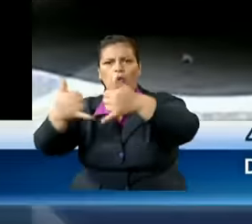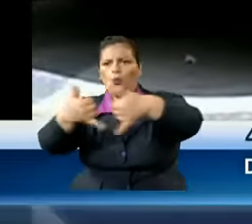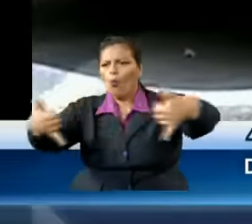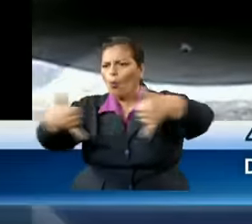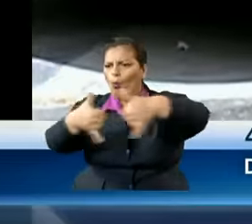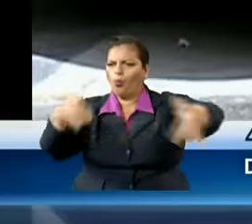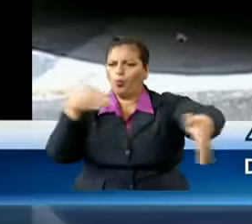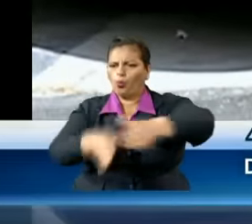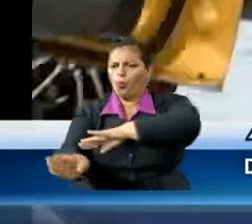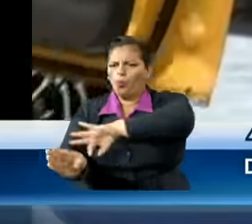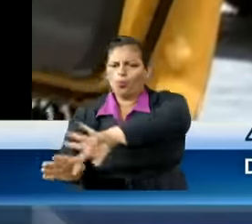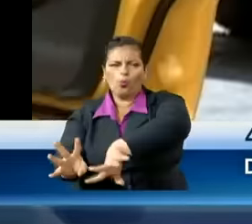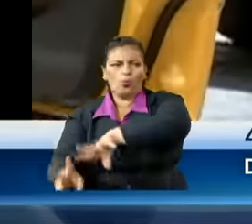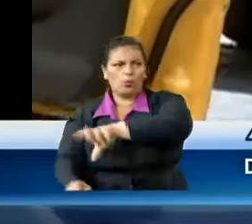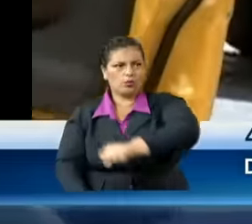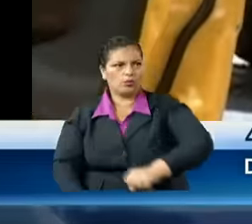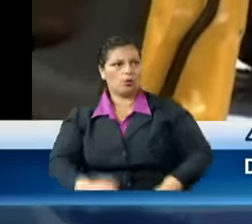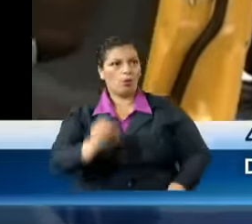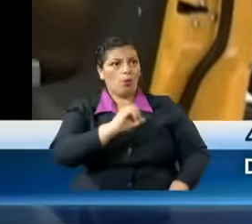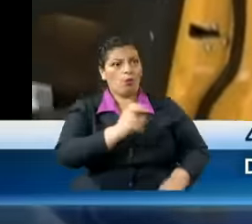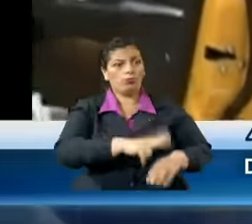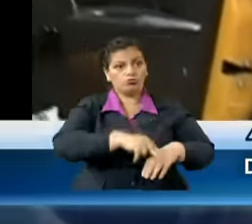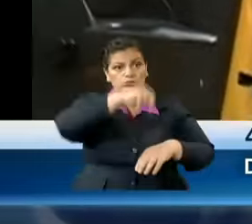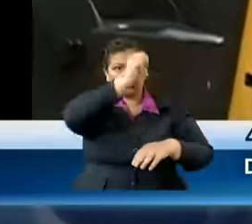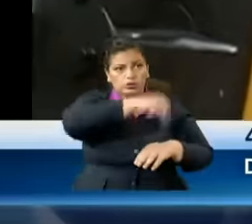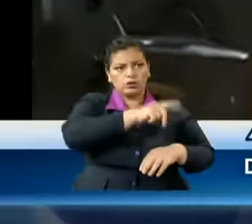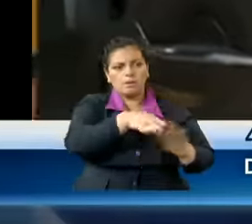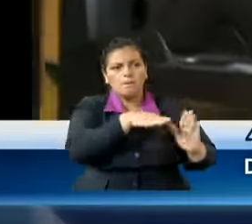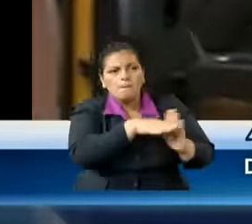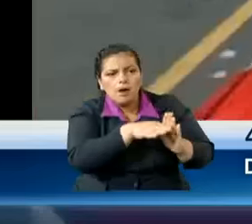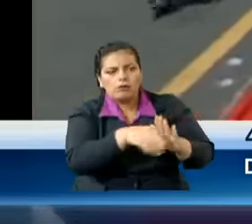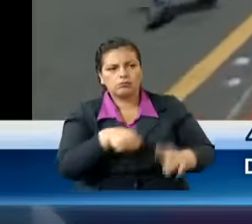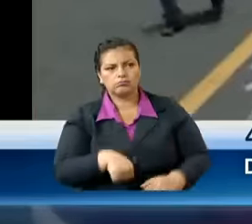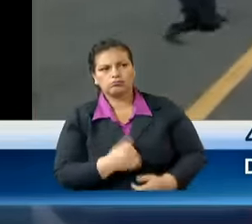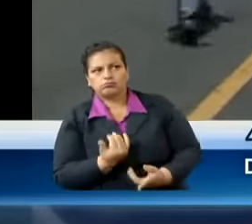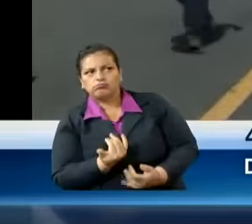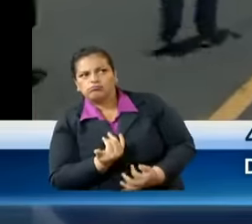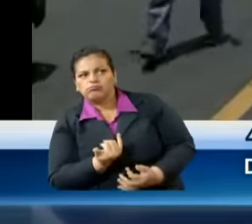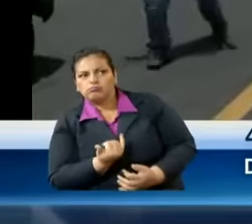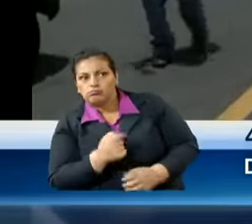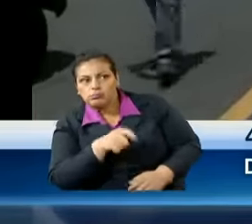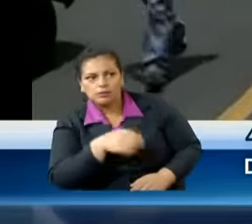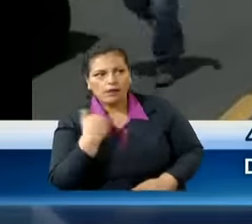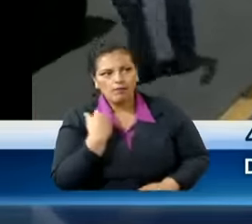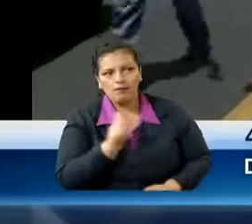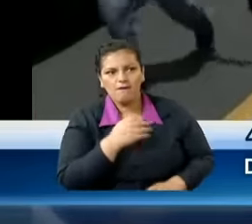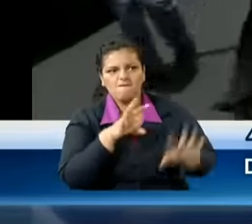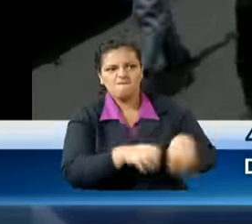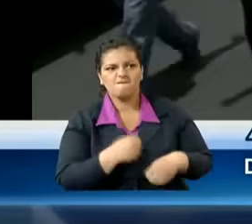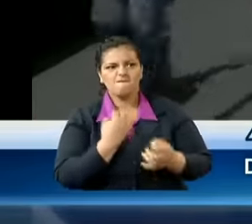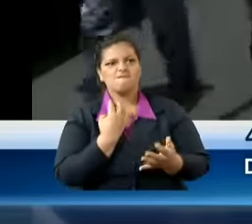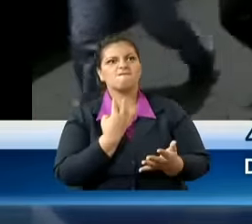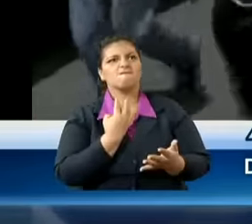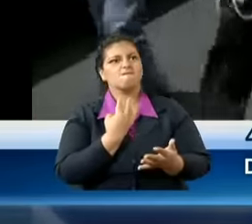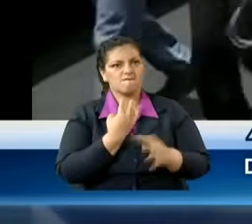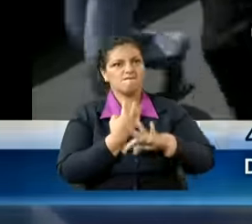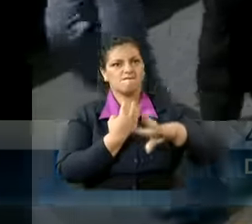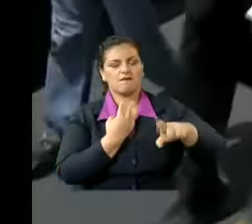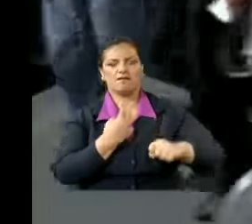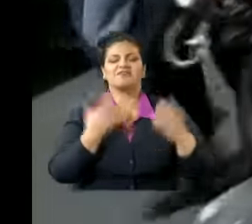se convirtió en la evidencia para que los 4 pasen alejados de las calles y bajo sombra por un buen tiempo. En Quito informó Iván